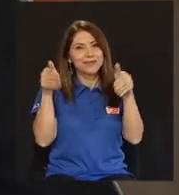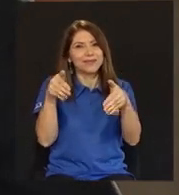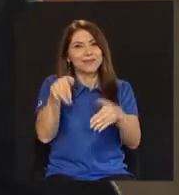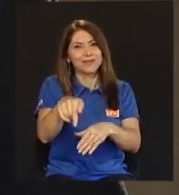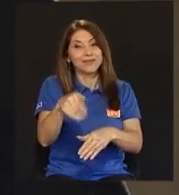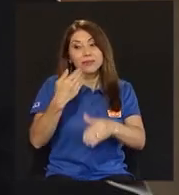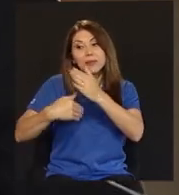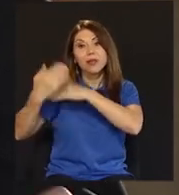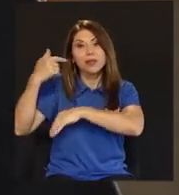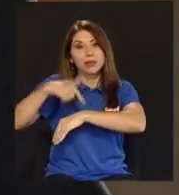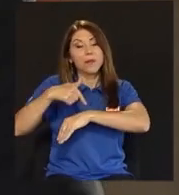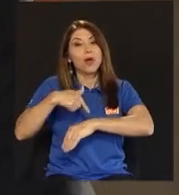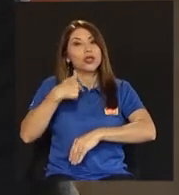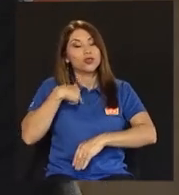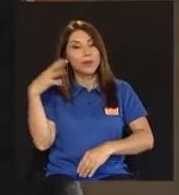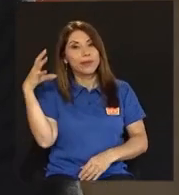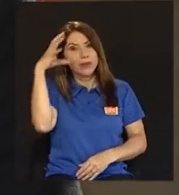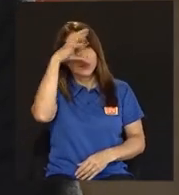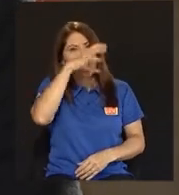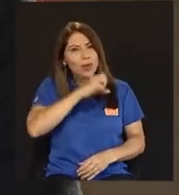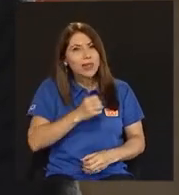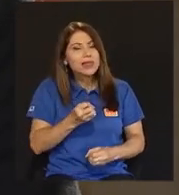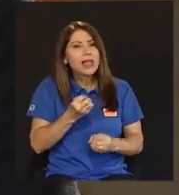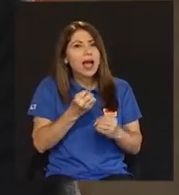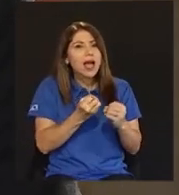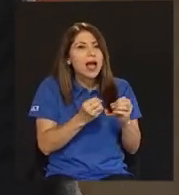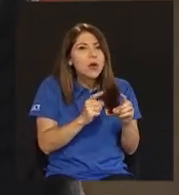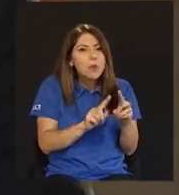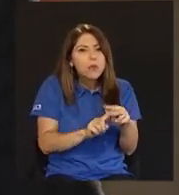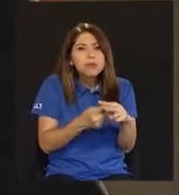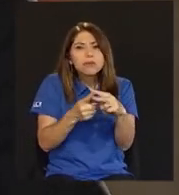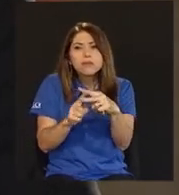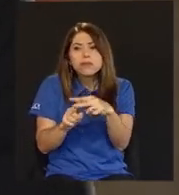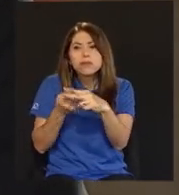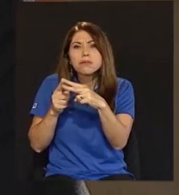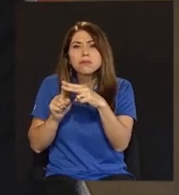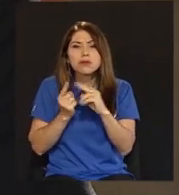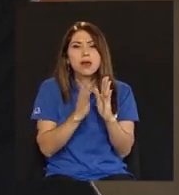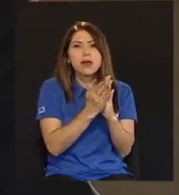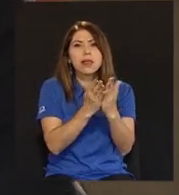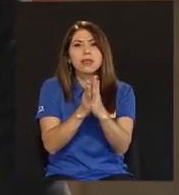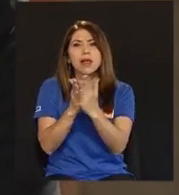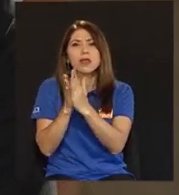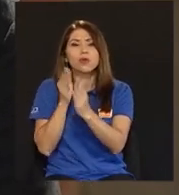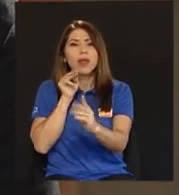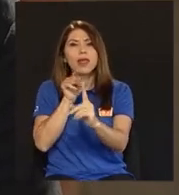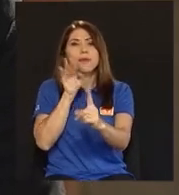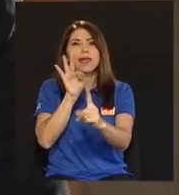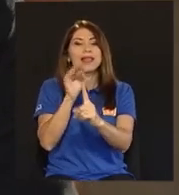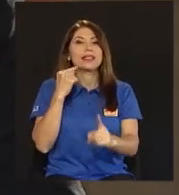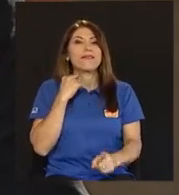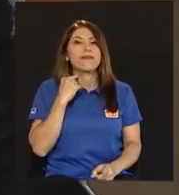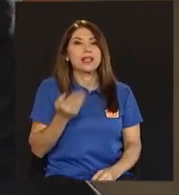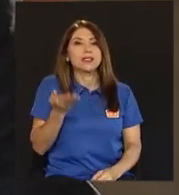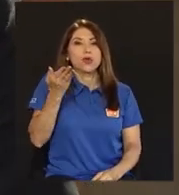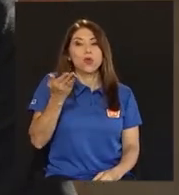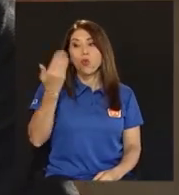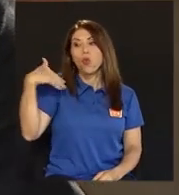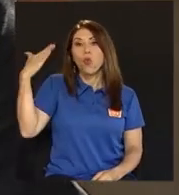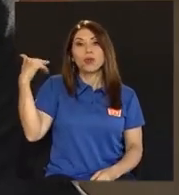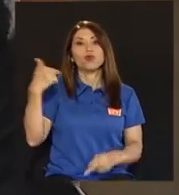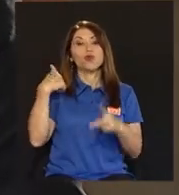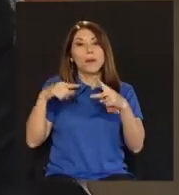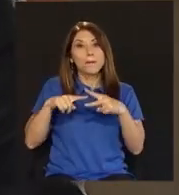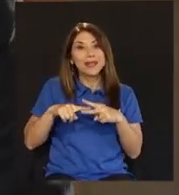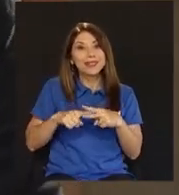un, era naciente en esa época, un conjunto de literatura de meta de inflación. O sea, yo cuando empecé a escribir sobre eso, no sabía que